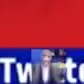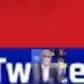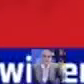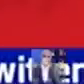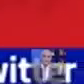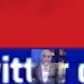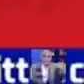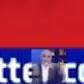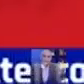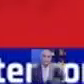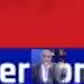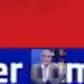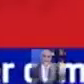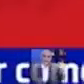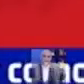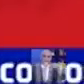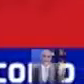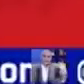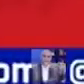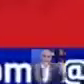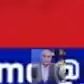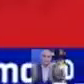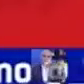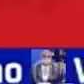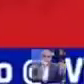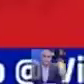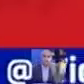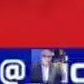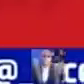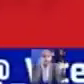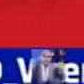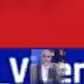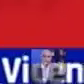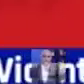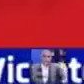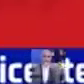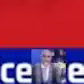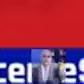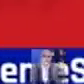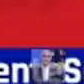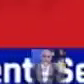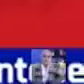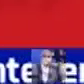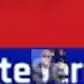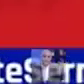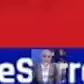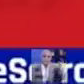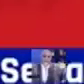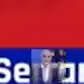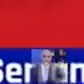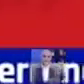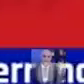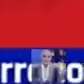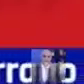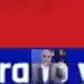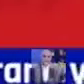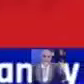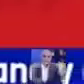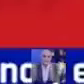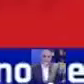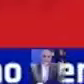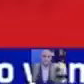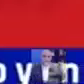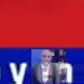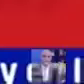parte de un carrusel de dinero en efectivo organizado por Morena. El INE determinó que esta operación fue ilegal y que